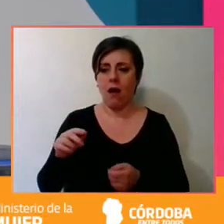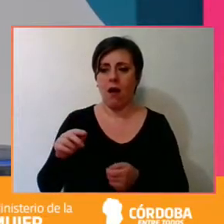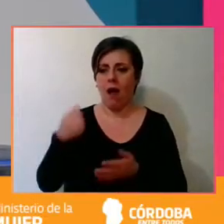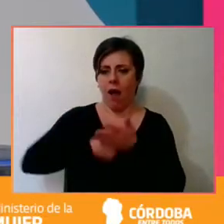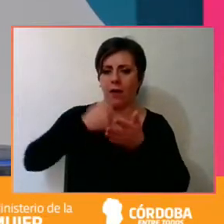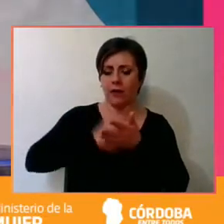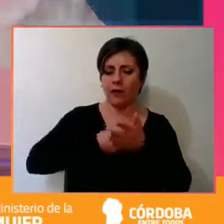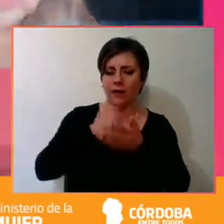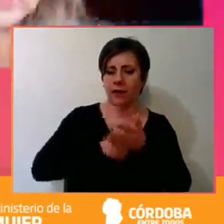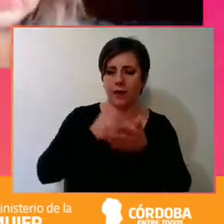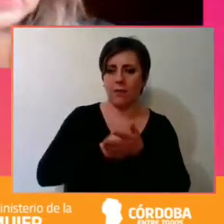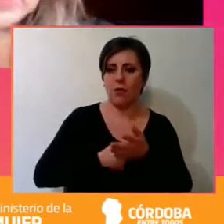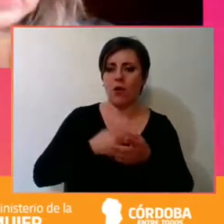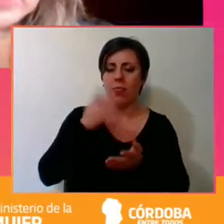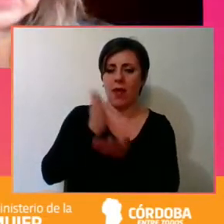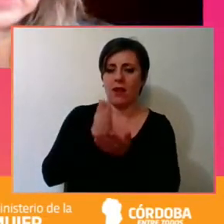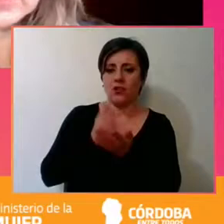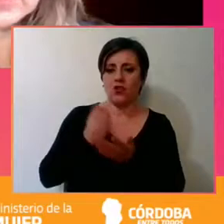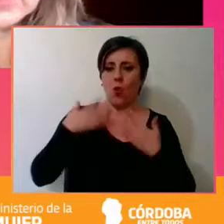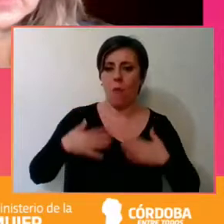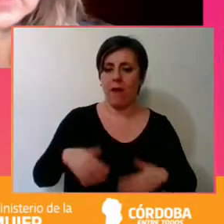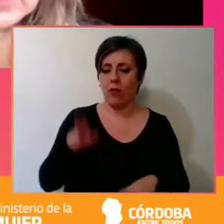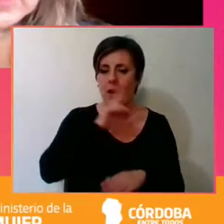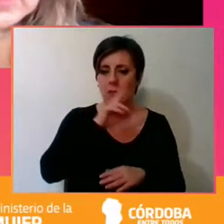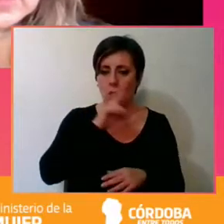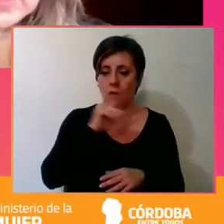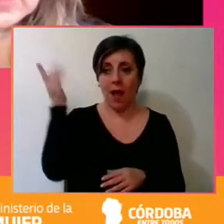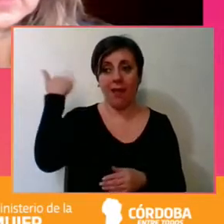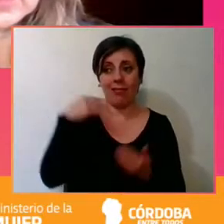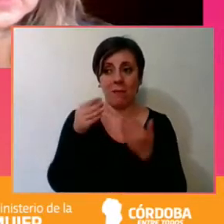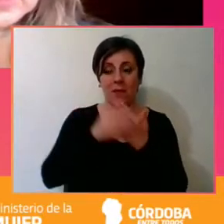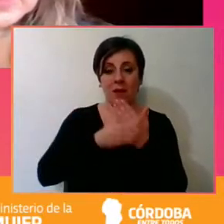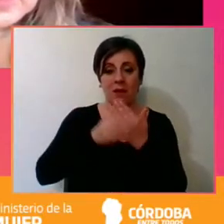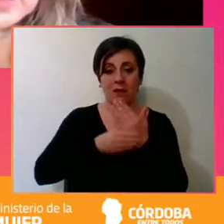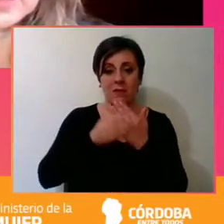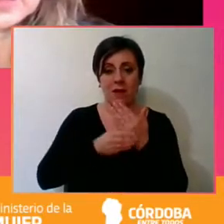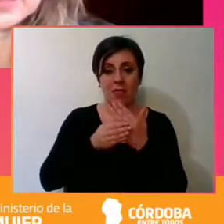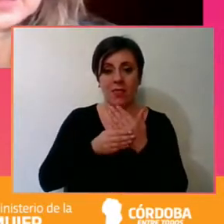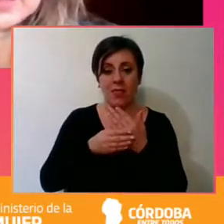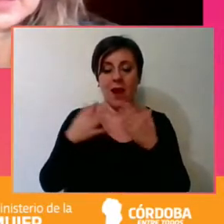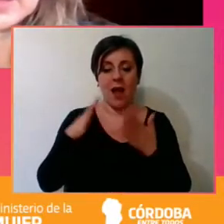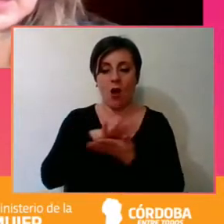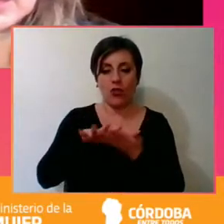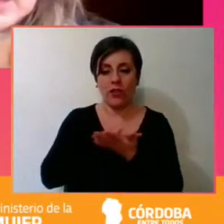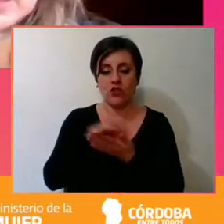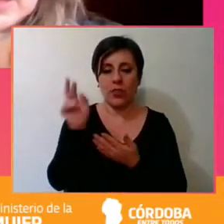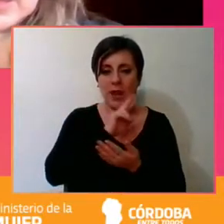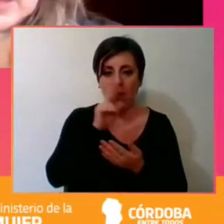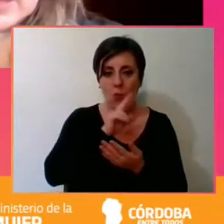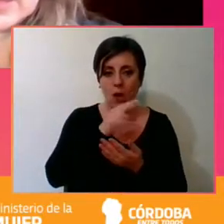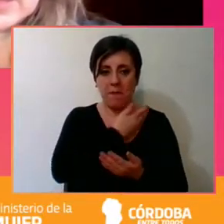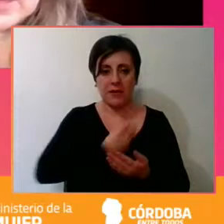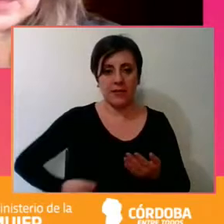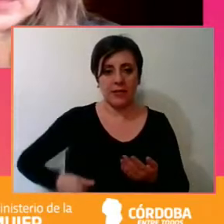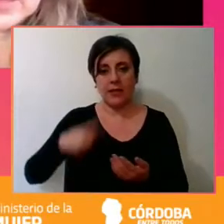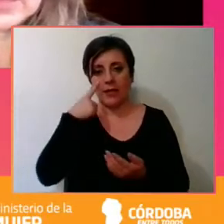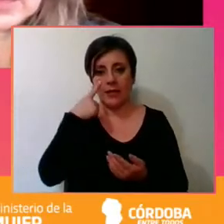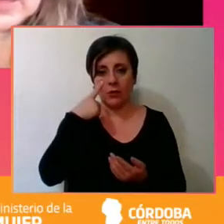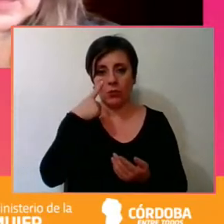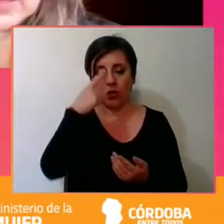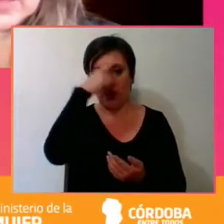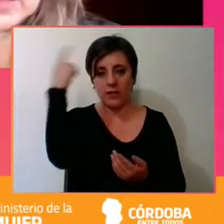las mujeres. Ella ha sido ministra de la Condición de la Mujer, presidenta del Instituto Nacional